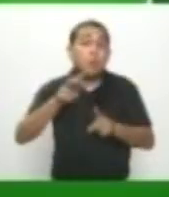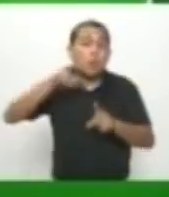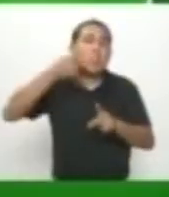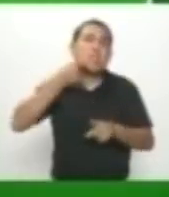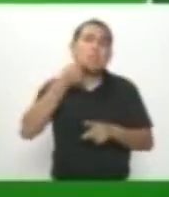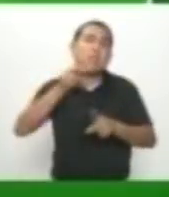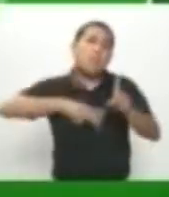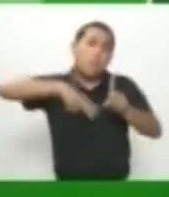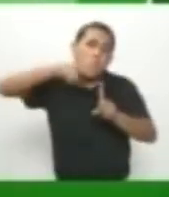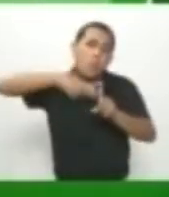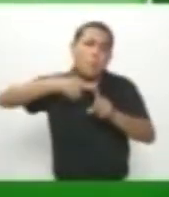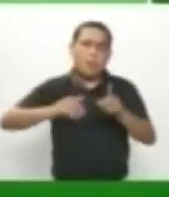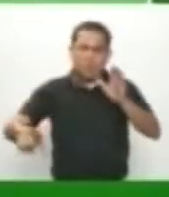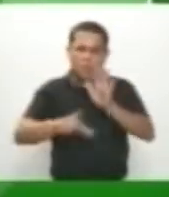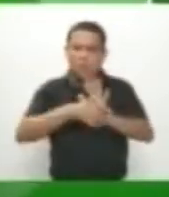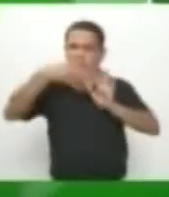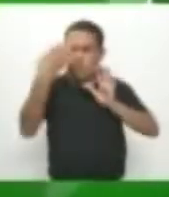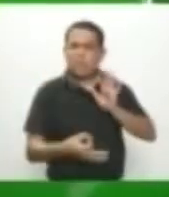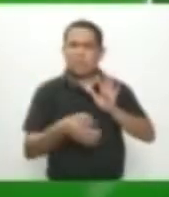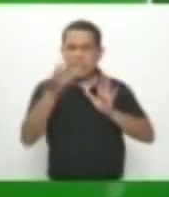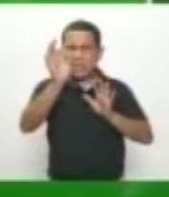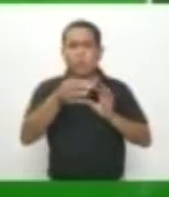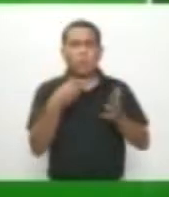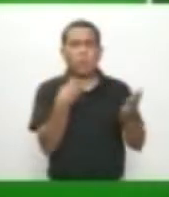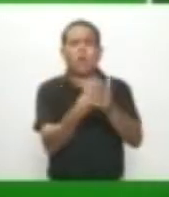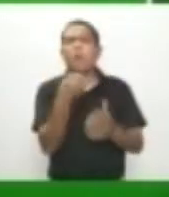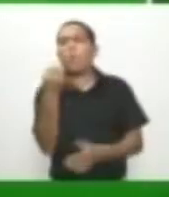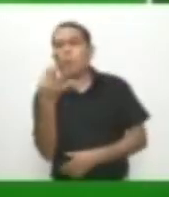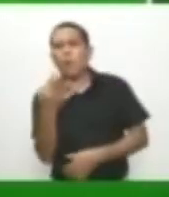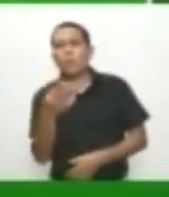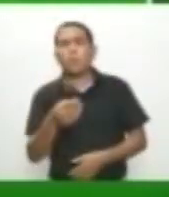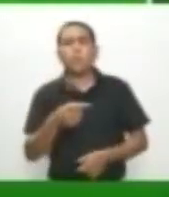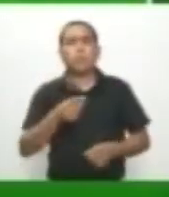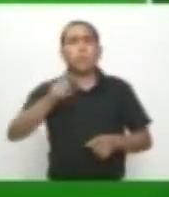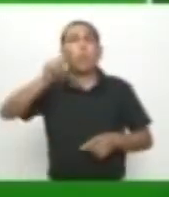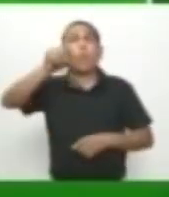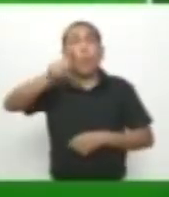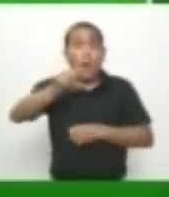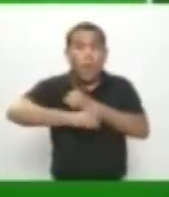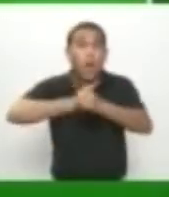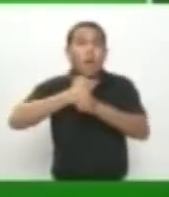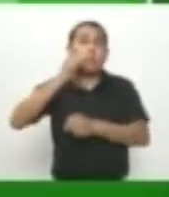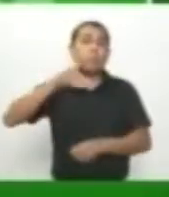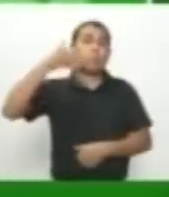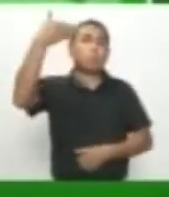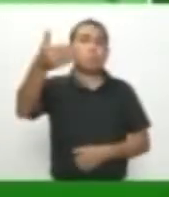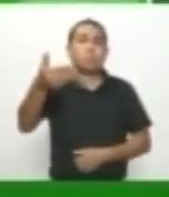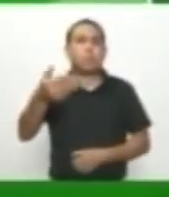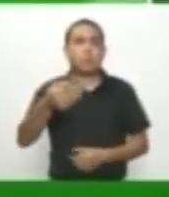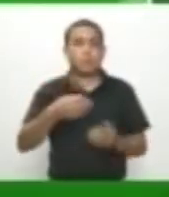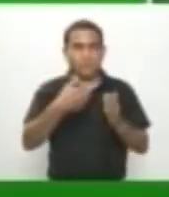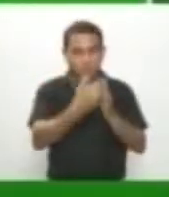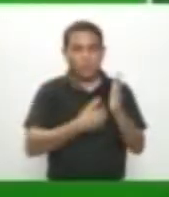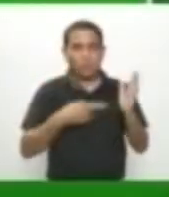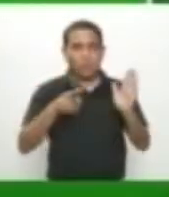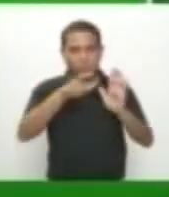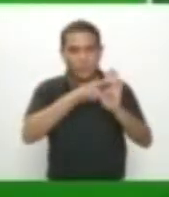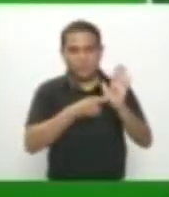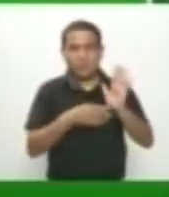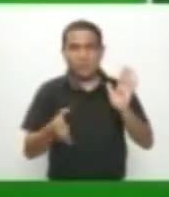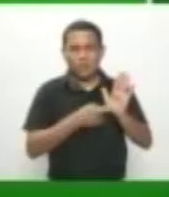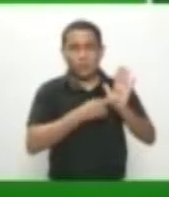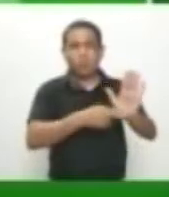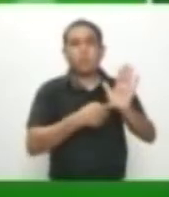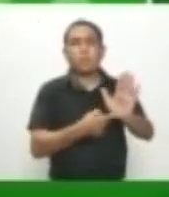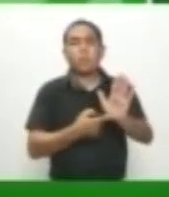a legalizar y oficializar cuánto iba a ser el cobro de las zonas azules. Un año después de que esa resolución implementara las zonas